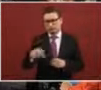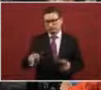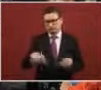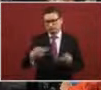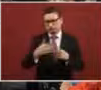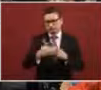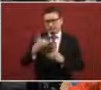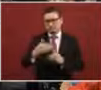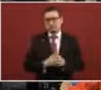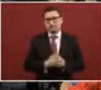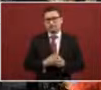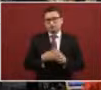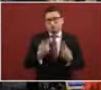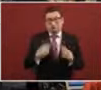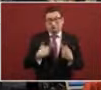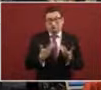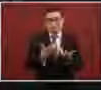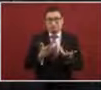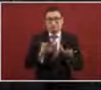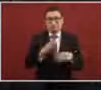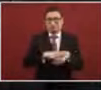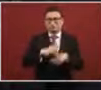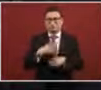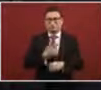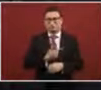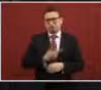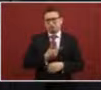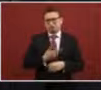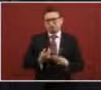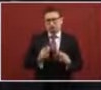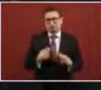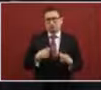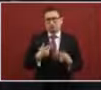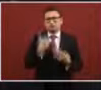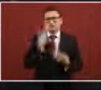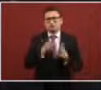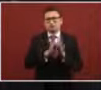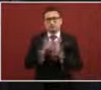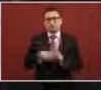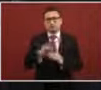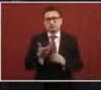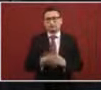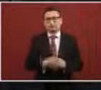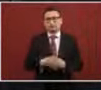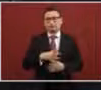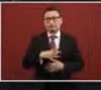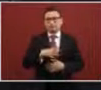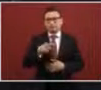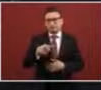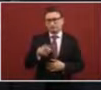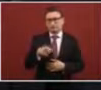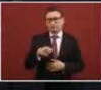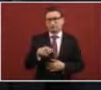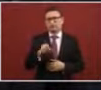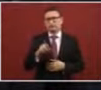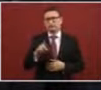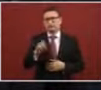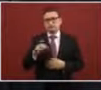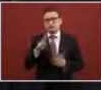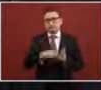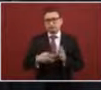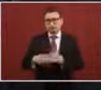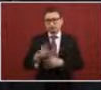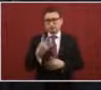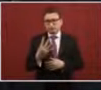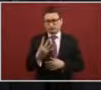sobreprecio, la ciudadanía pues lo recibió muy bien. Les voy a poner un ejemplo. Tenemos un Volkswagen Sedán 2004.